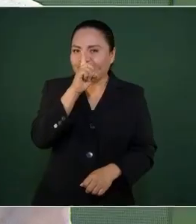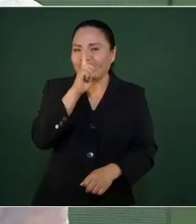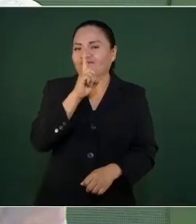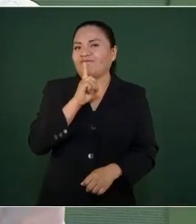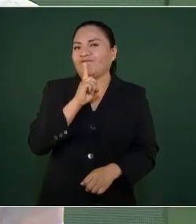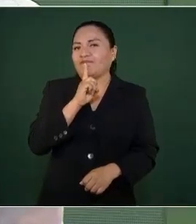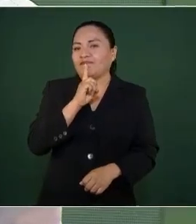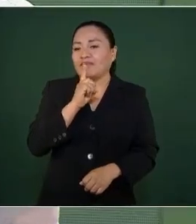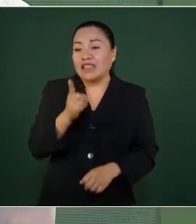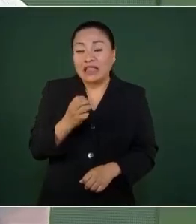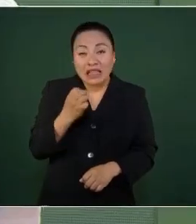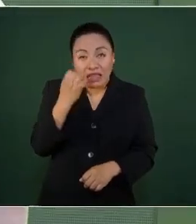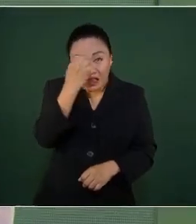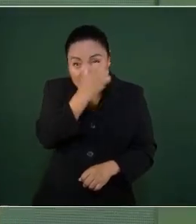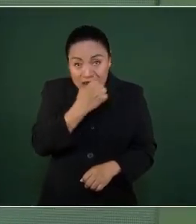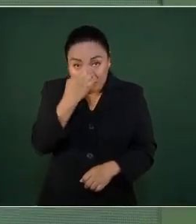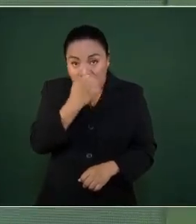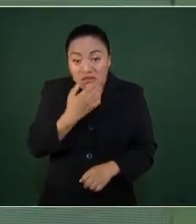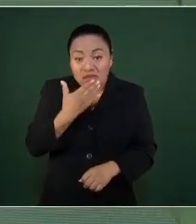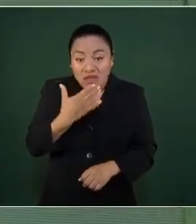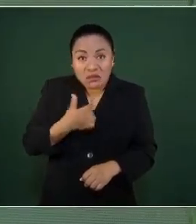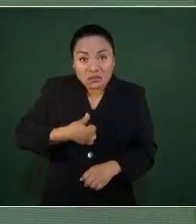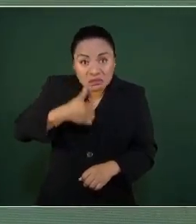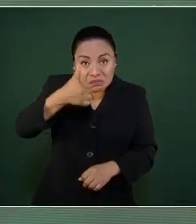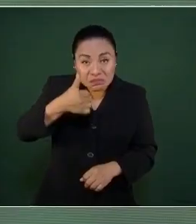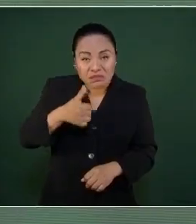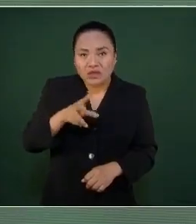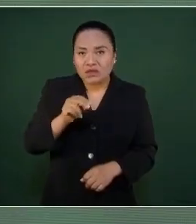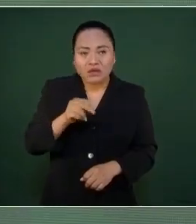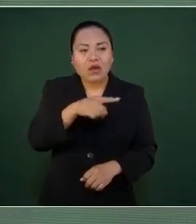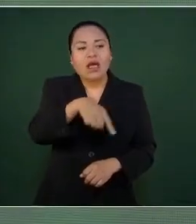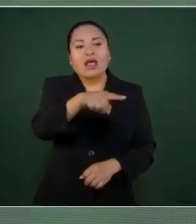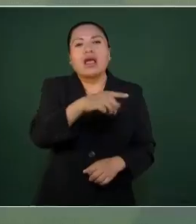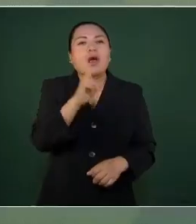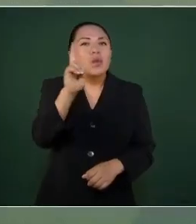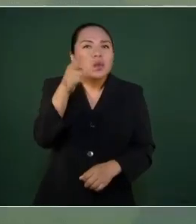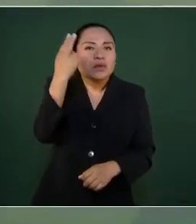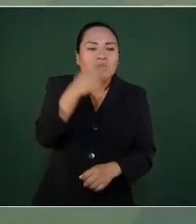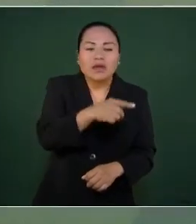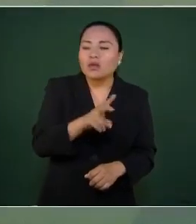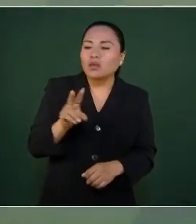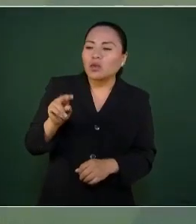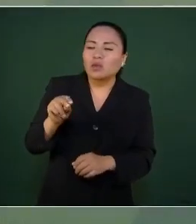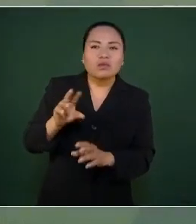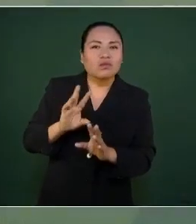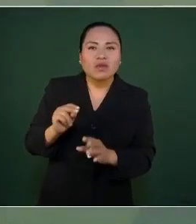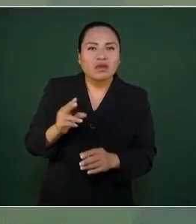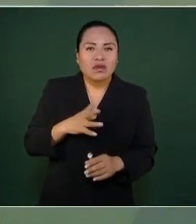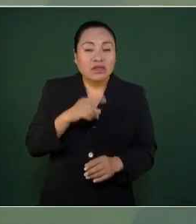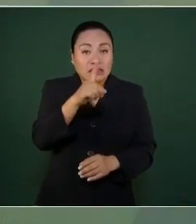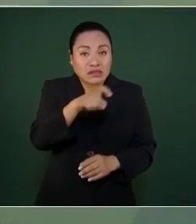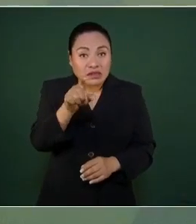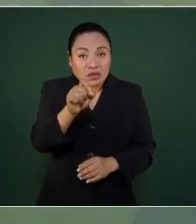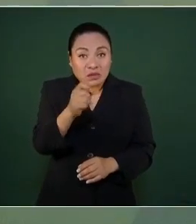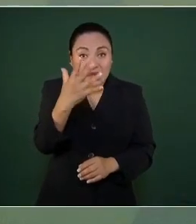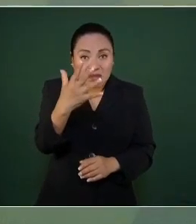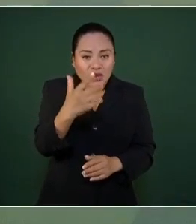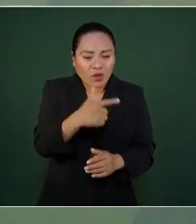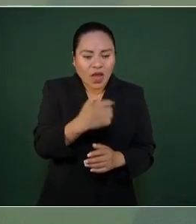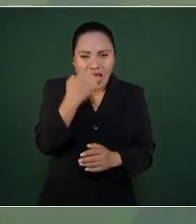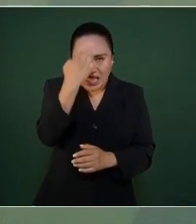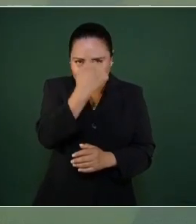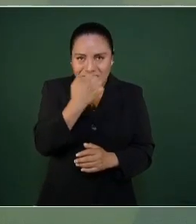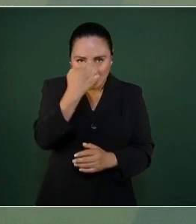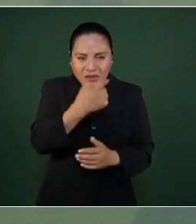No es que no pasaban el examen, no había cupo, no había espacio. Hacían 125 preguntas en el